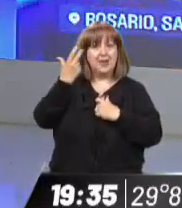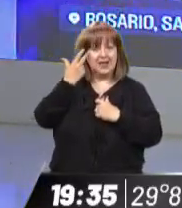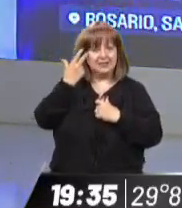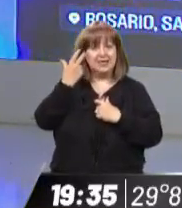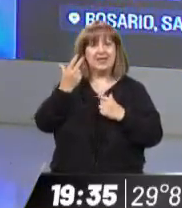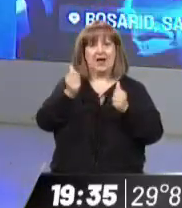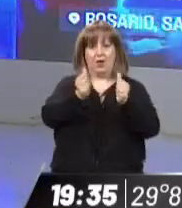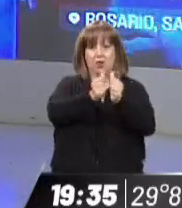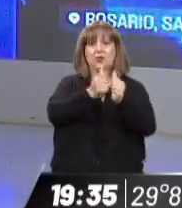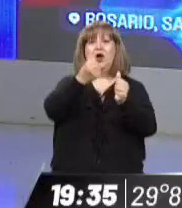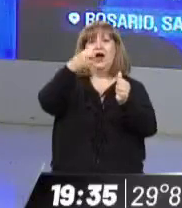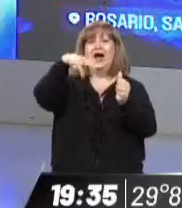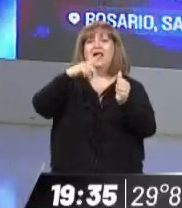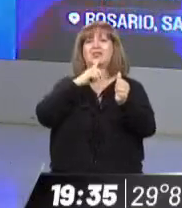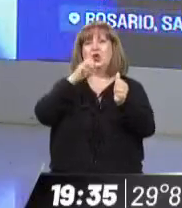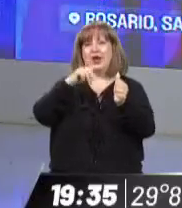cuando estuvieron de viaje